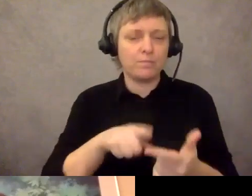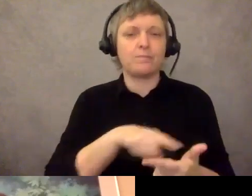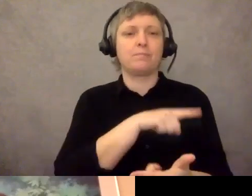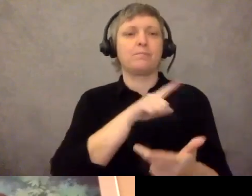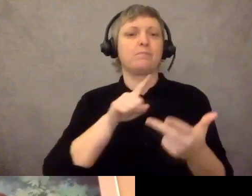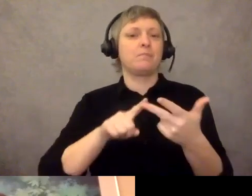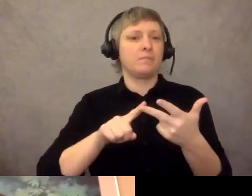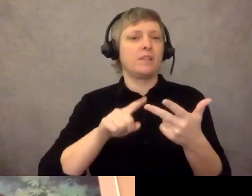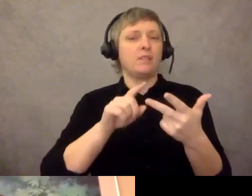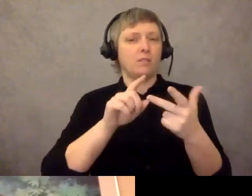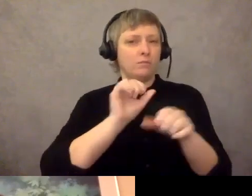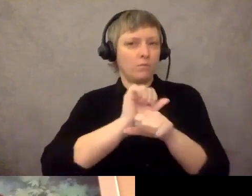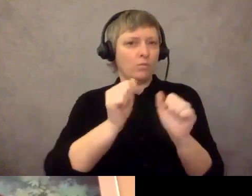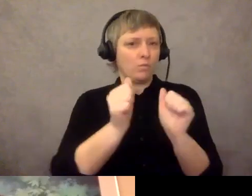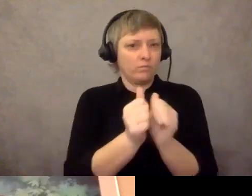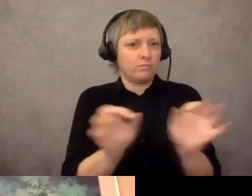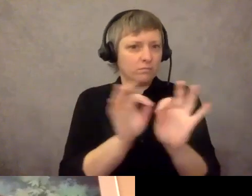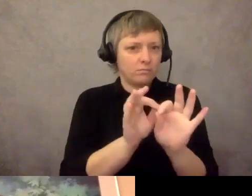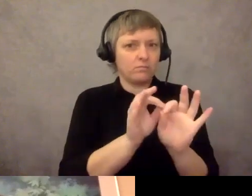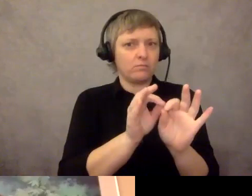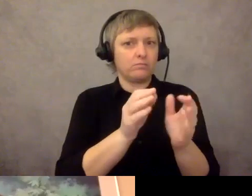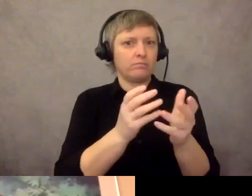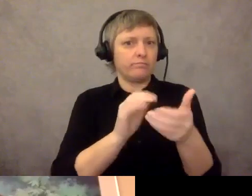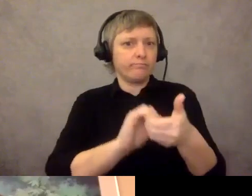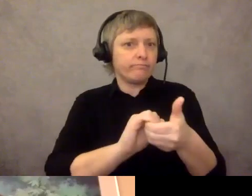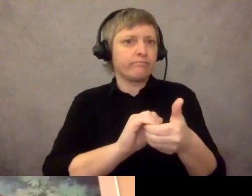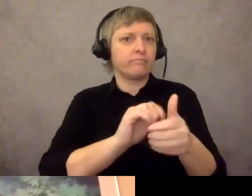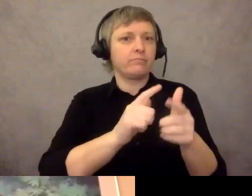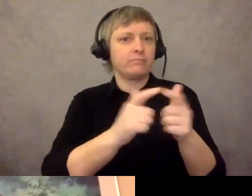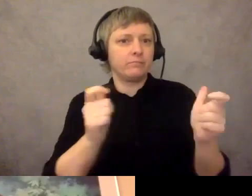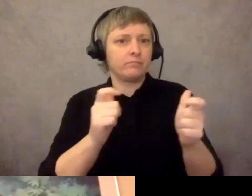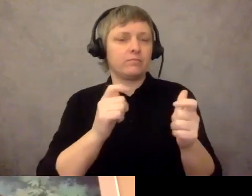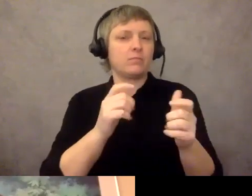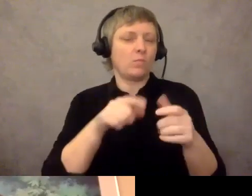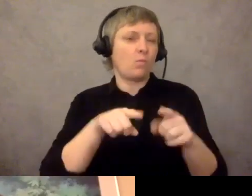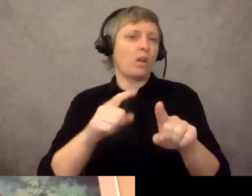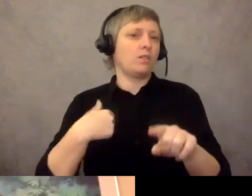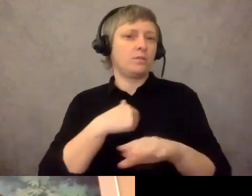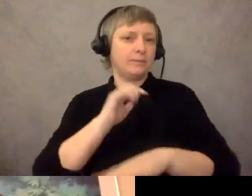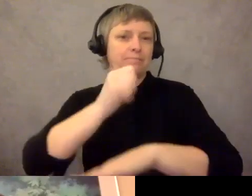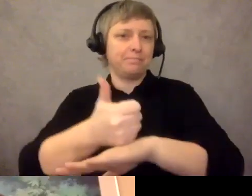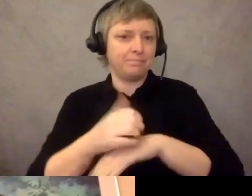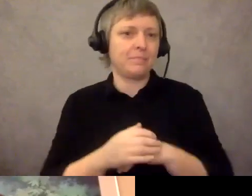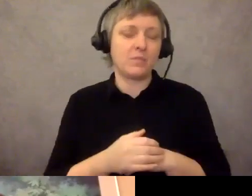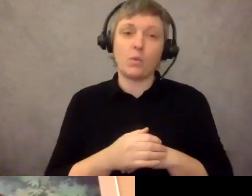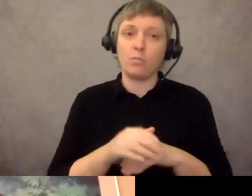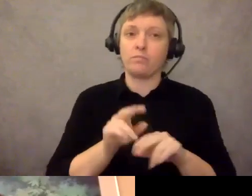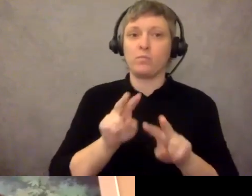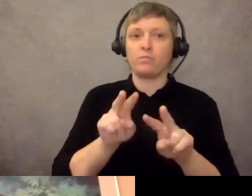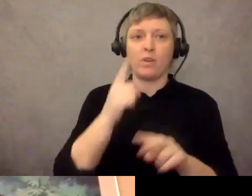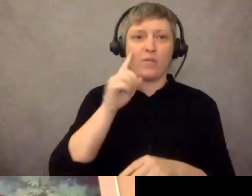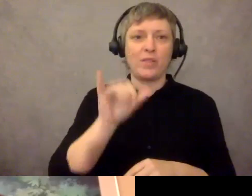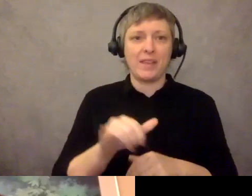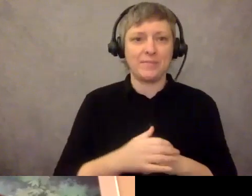que movemos con las implementaciones. Así que miramos eso. Y si todavía estamos esperando por otra pregunta, sé que